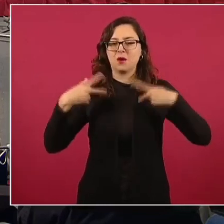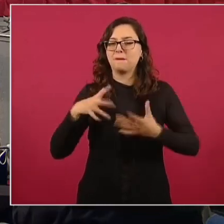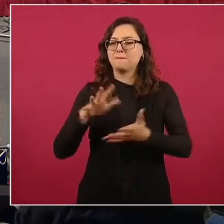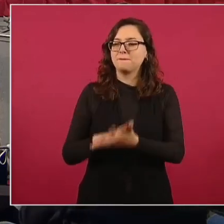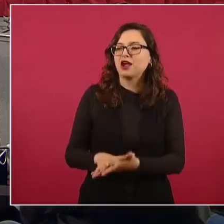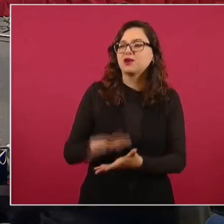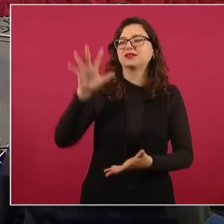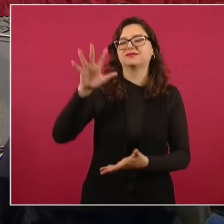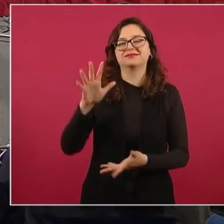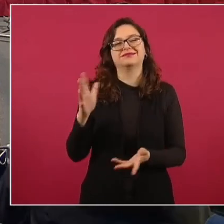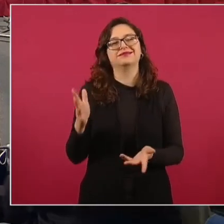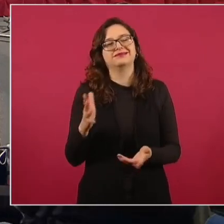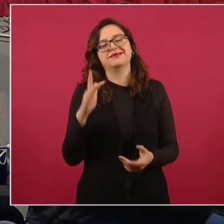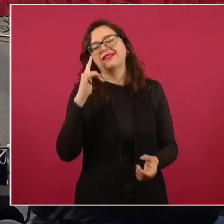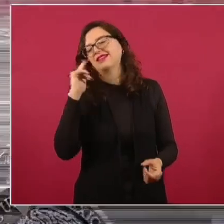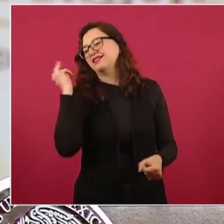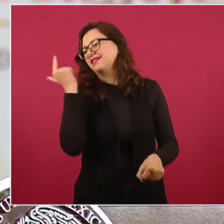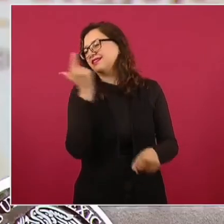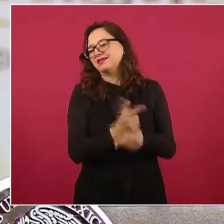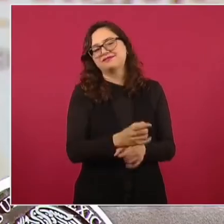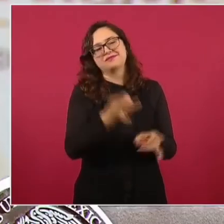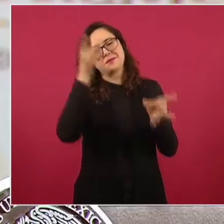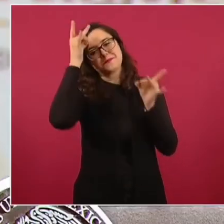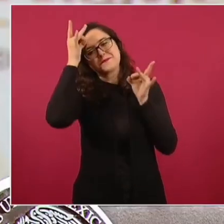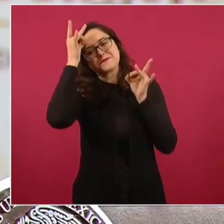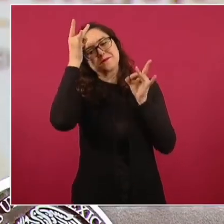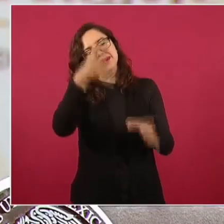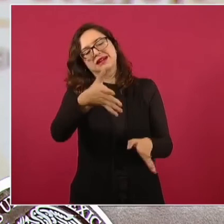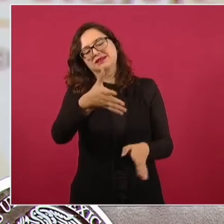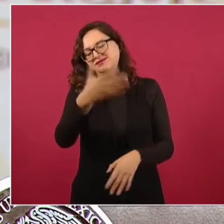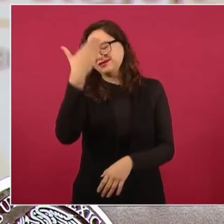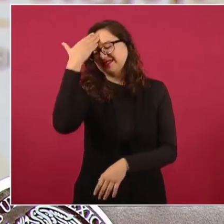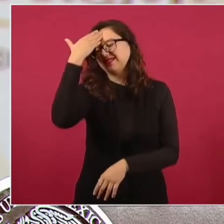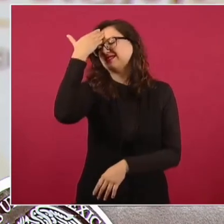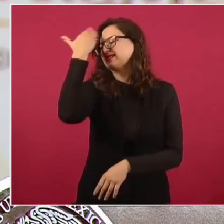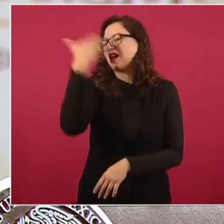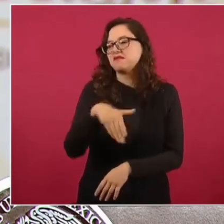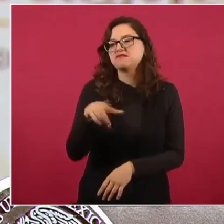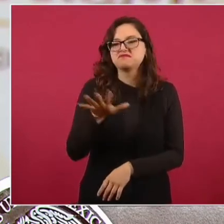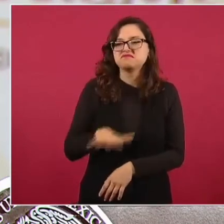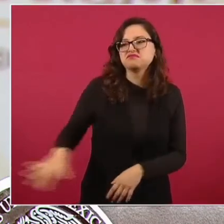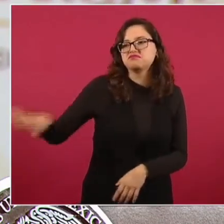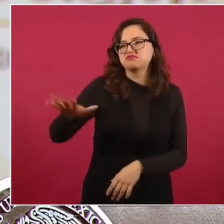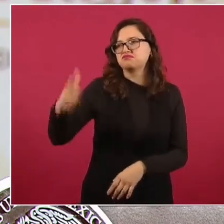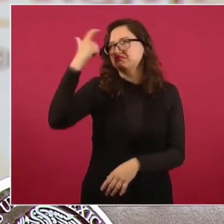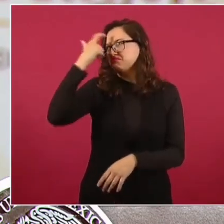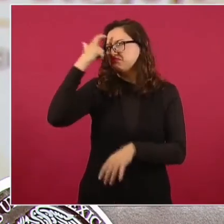país ya cambió, menos la oposición conservadora, que bueno, esa ya no tiene remedio. Y aquí se lo